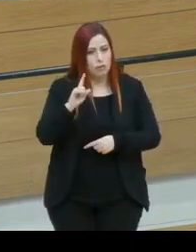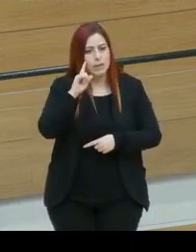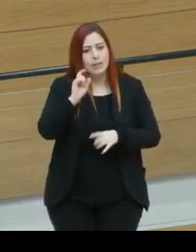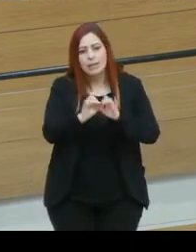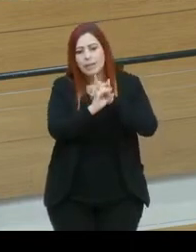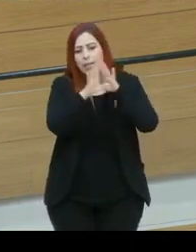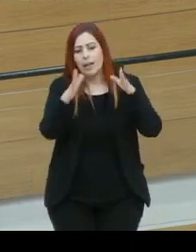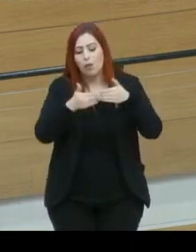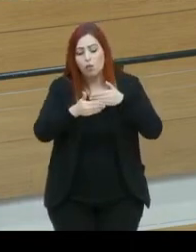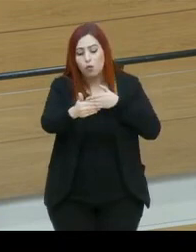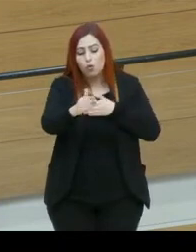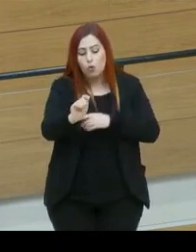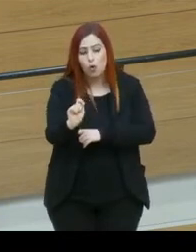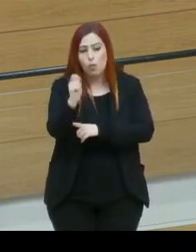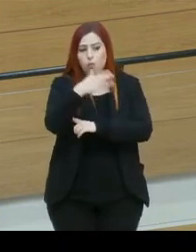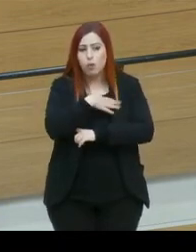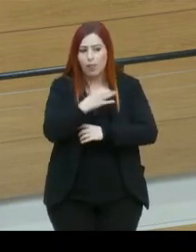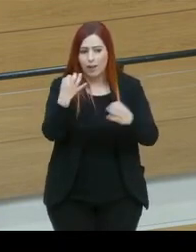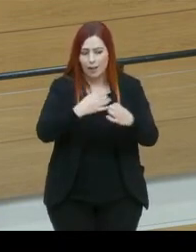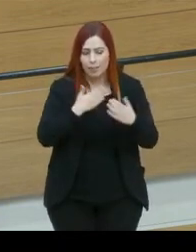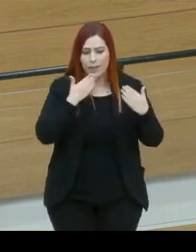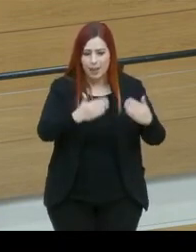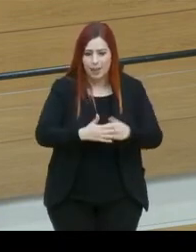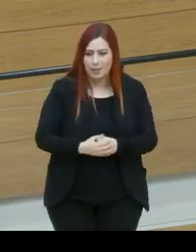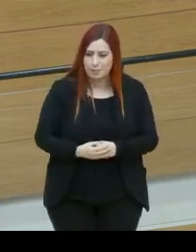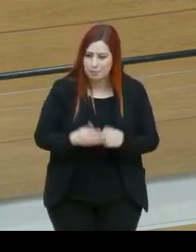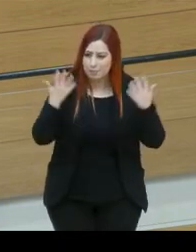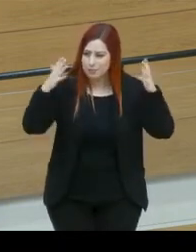lo que podríamos llegar a ser. Muchas gracias.